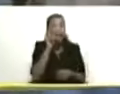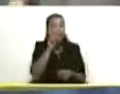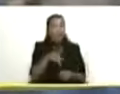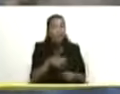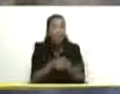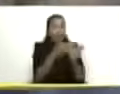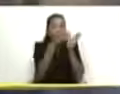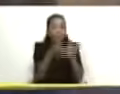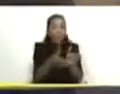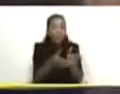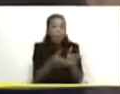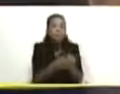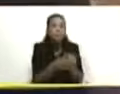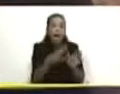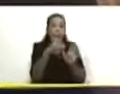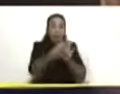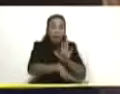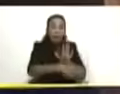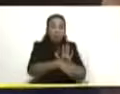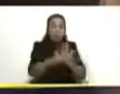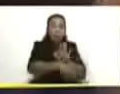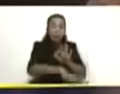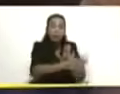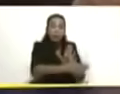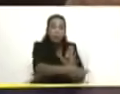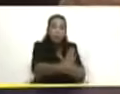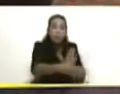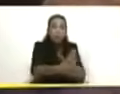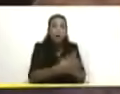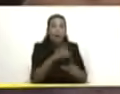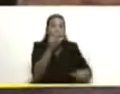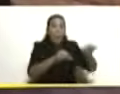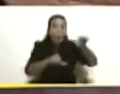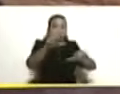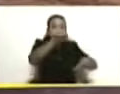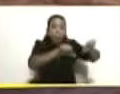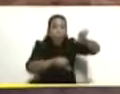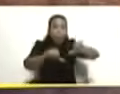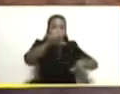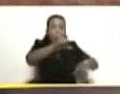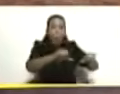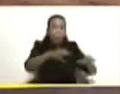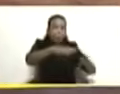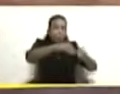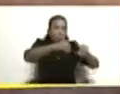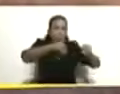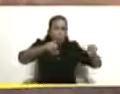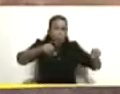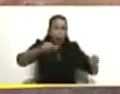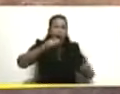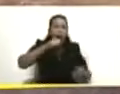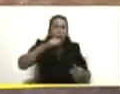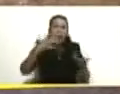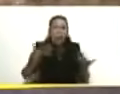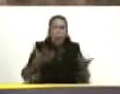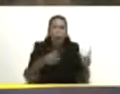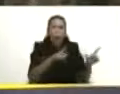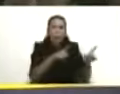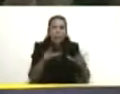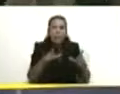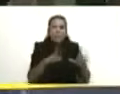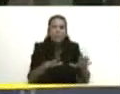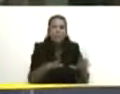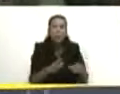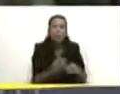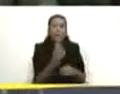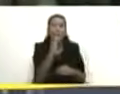está allá a la derecha. Los laboratorios de suelo y agua que estamos ahora ya activando en el